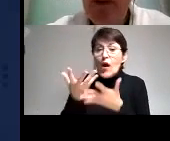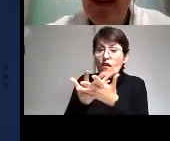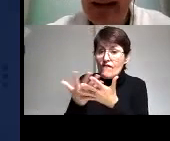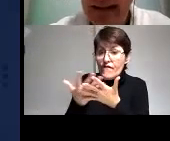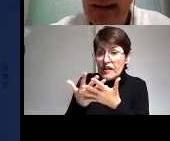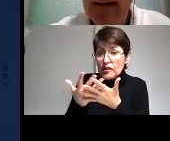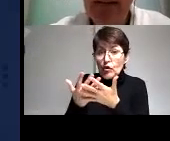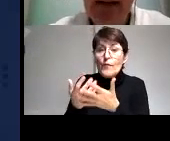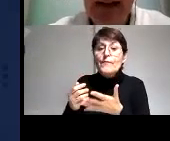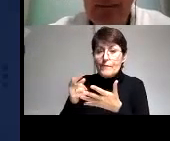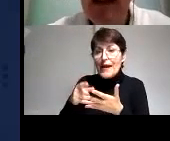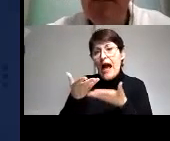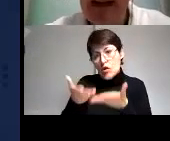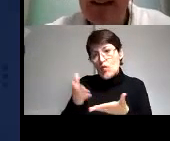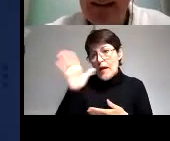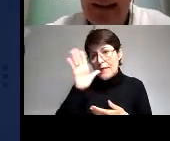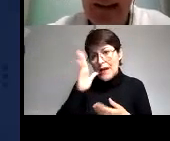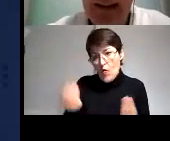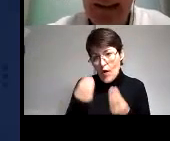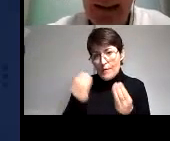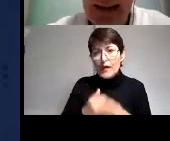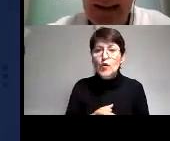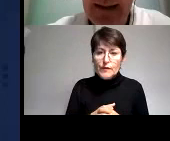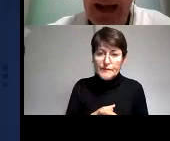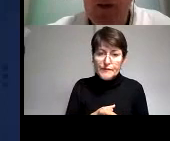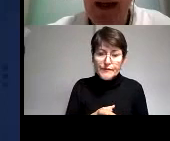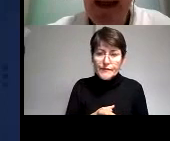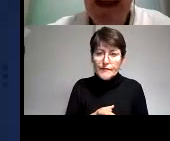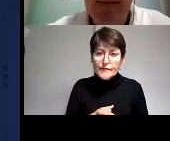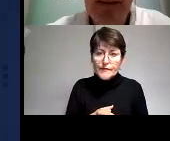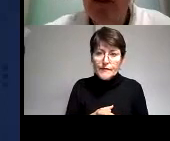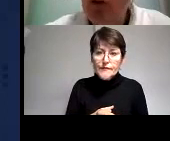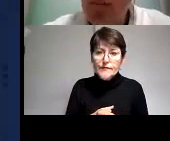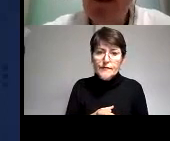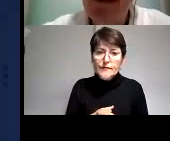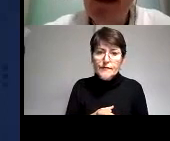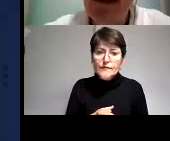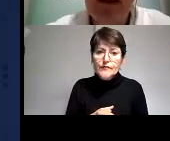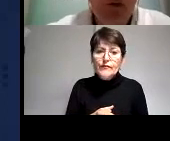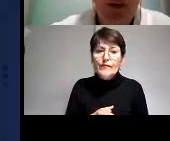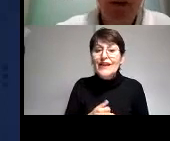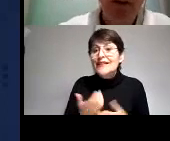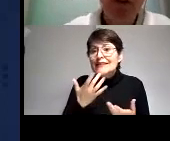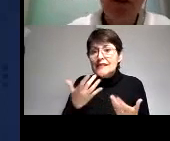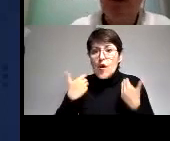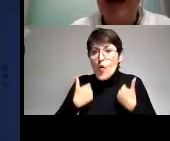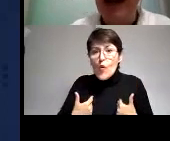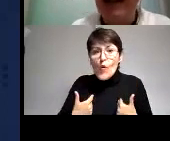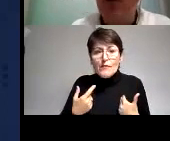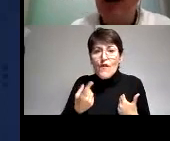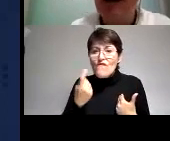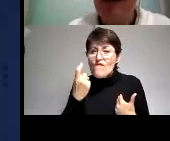que puede alcalinizar en cierta manera y aumentar el pH del agua. Evidentemente, cuando el cuerpo está deshidratado, pues lo que vamos a ver es una